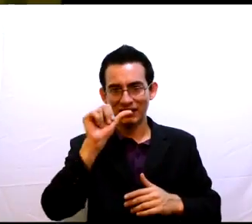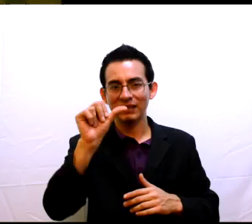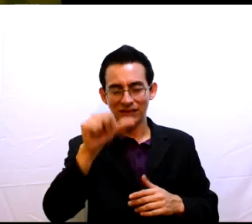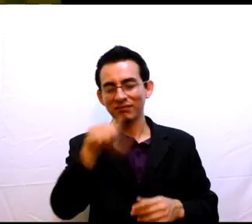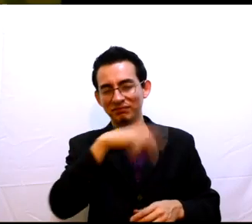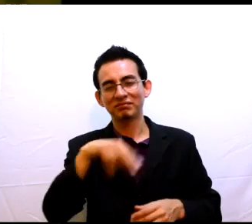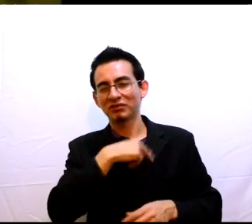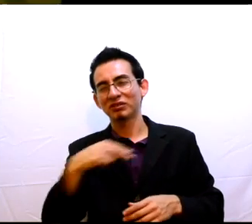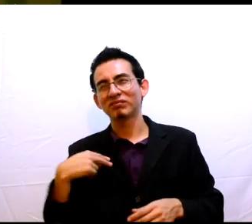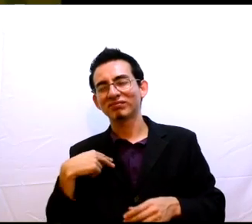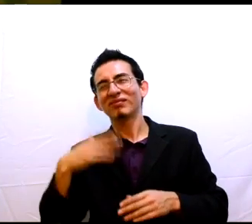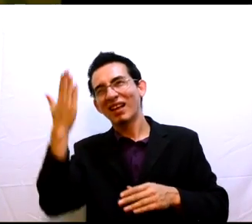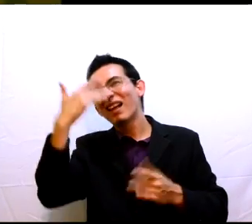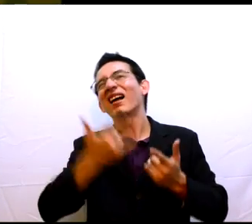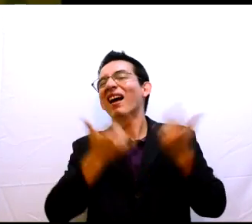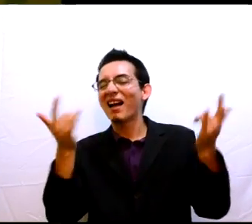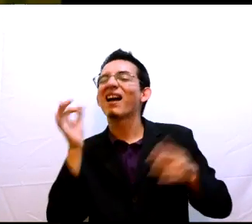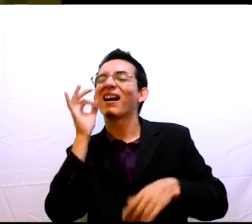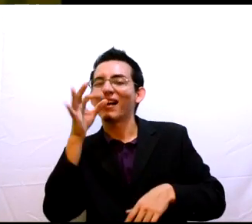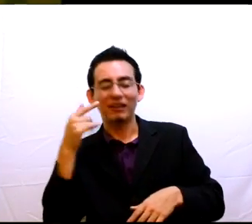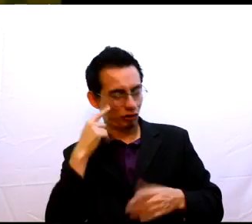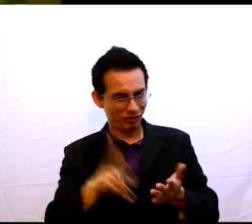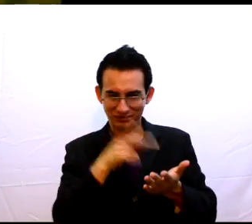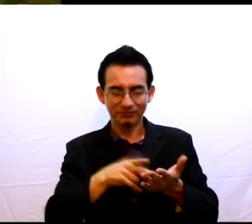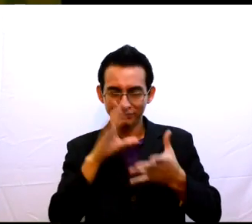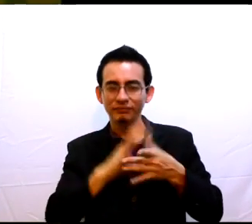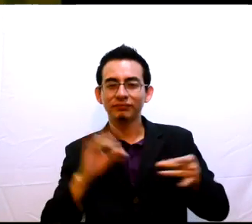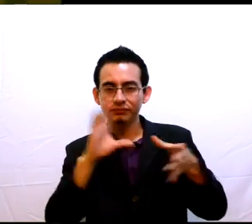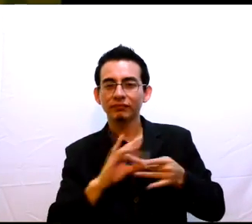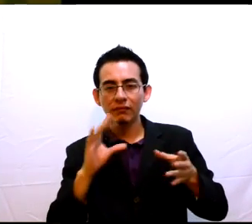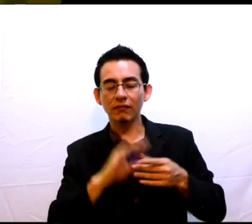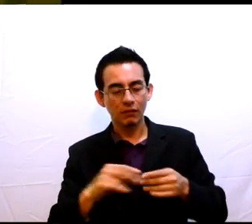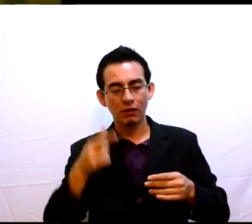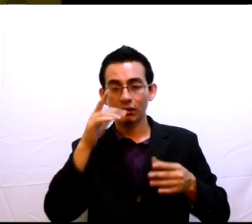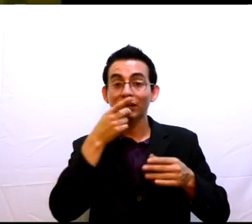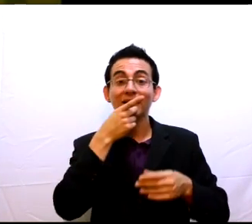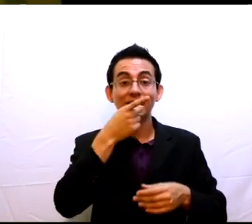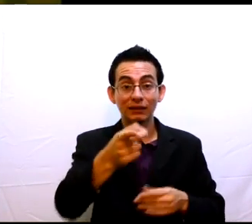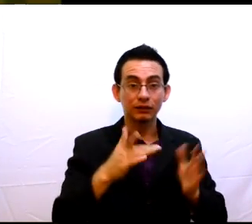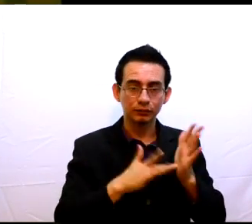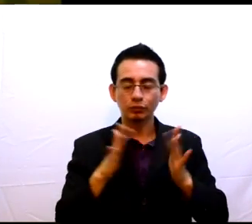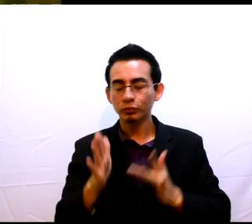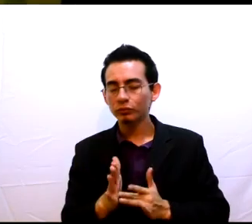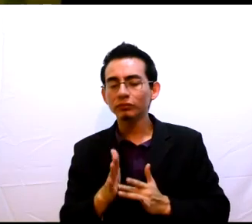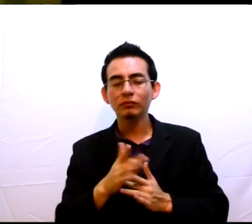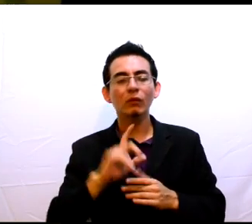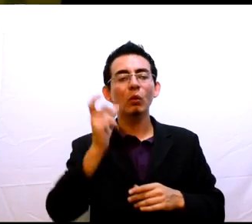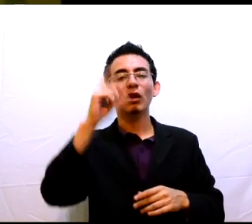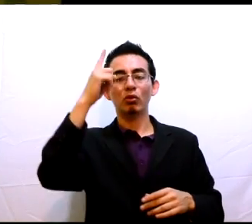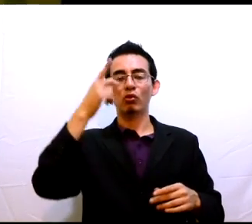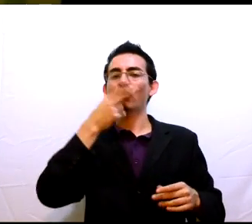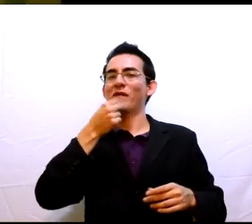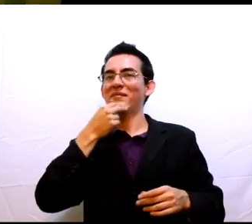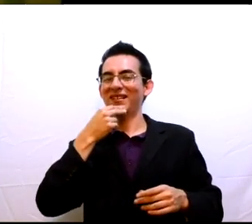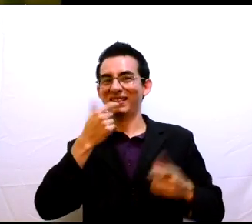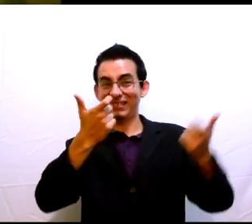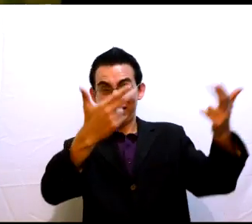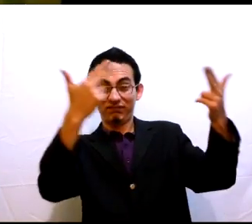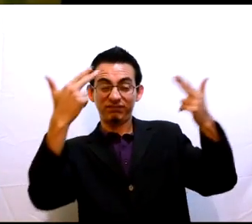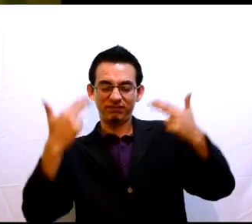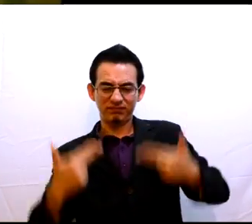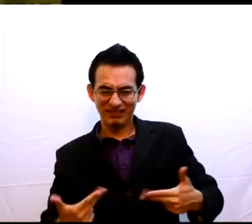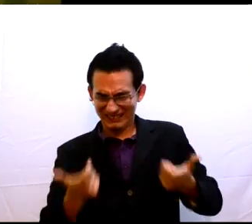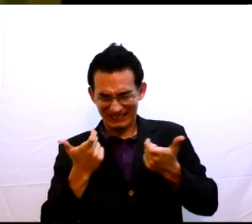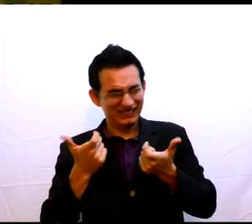escuchado lucas 12 16 dice también le refiere una parábola diciendo la heredad de un hombre rico había producido